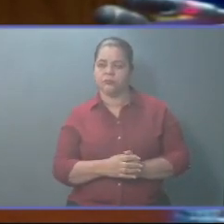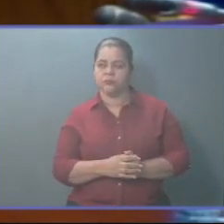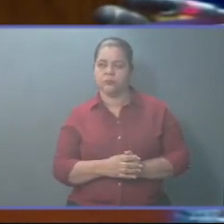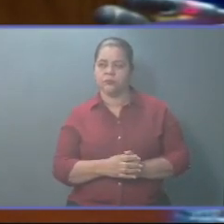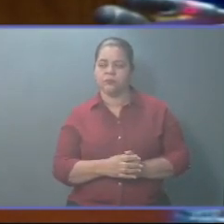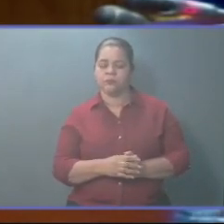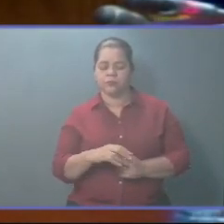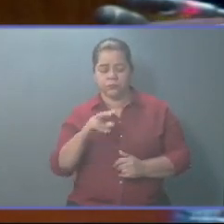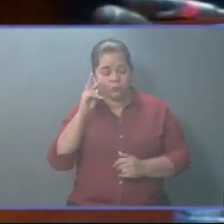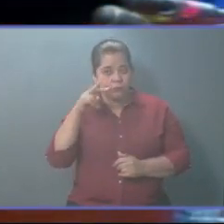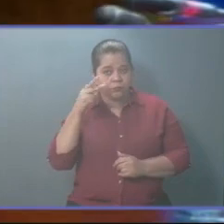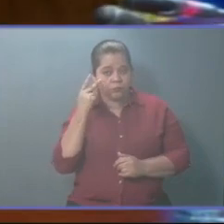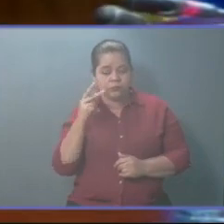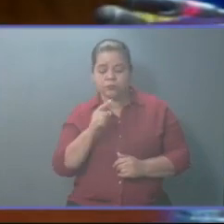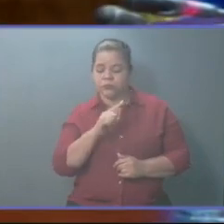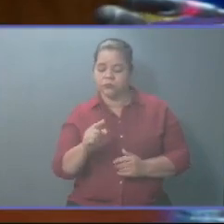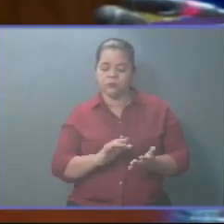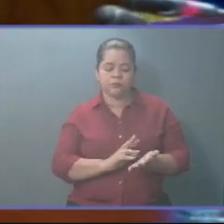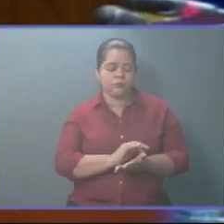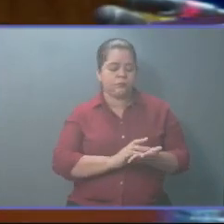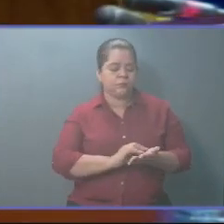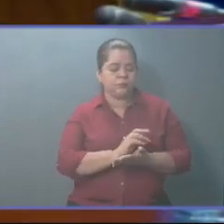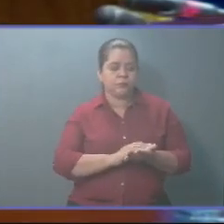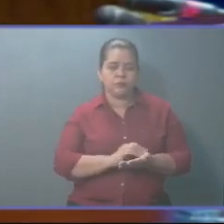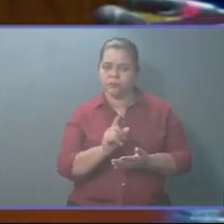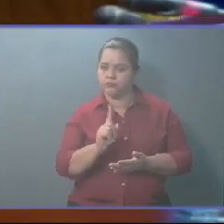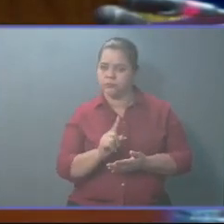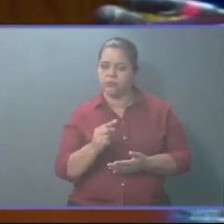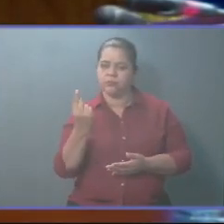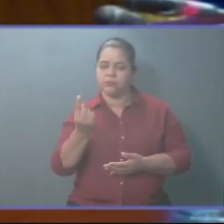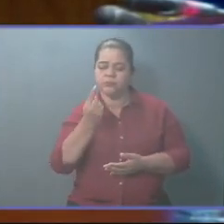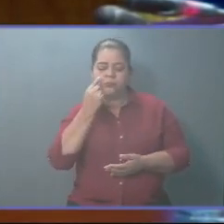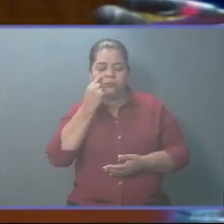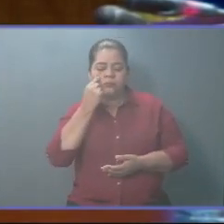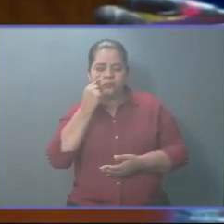Es decir, no de auditoría contable, sino de auditoría ciudadana.